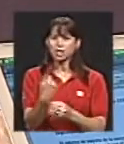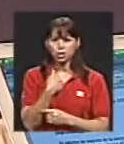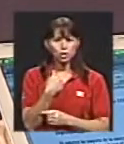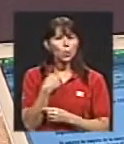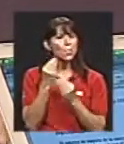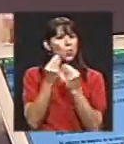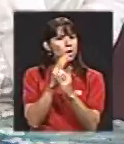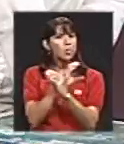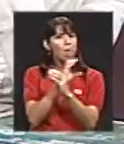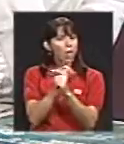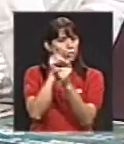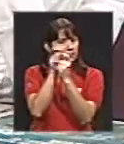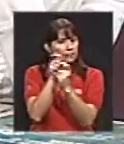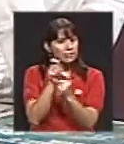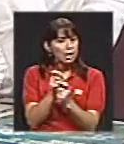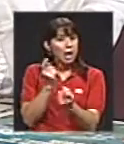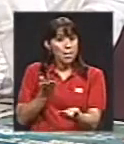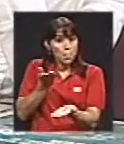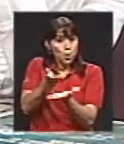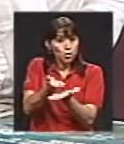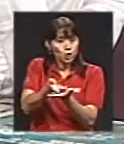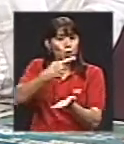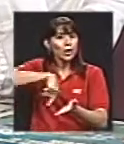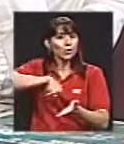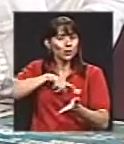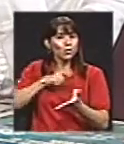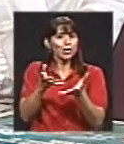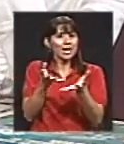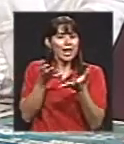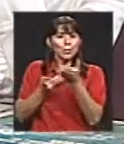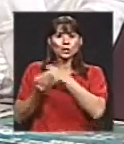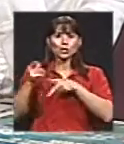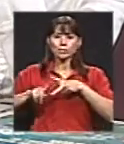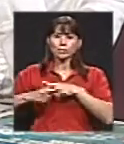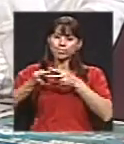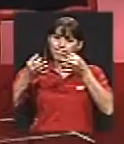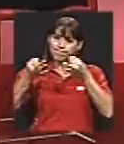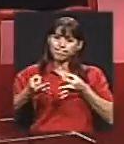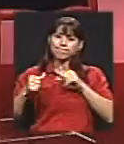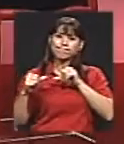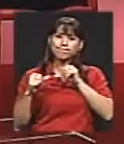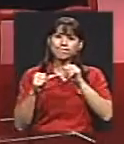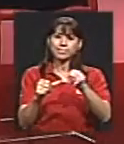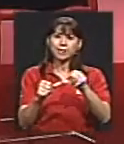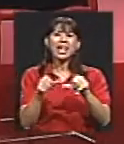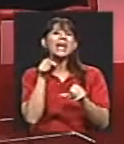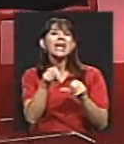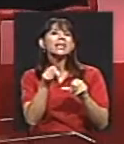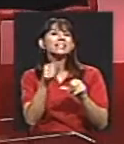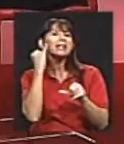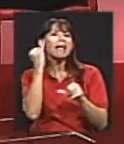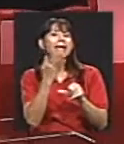quisquillosa de que se sostuviera la moción que nosotros originalmente queríamos y era que esta comisión fuera no sólo mixta